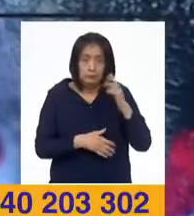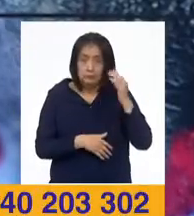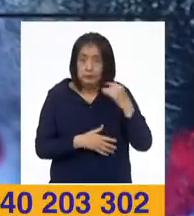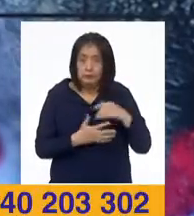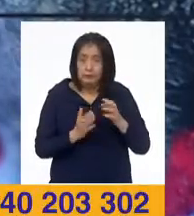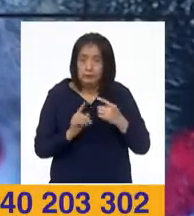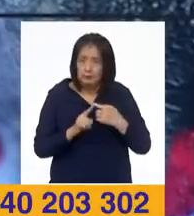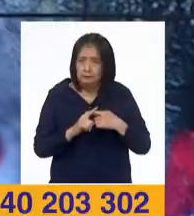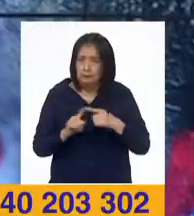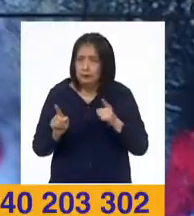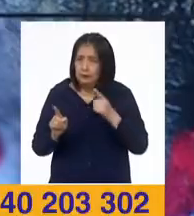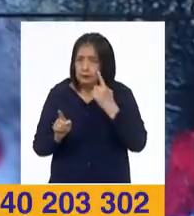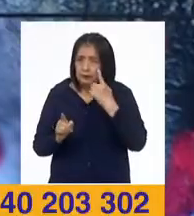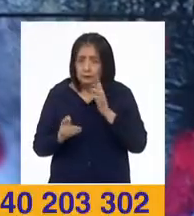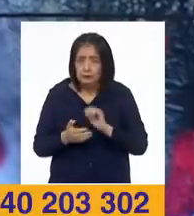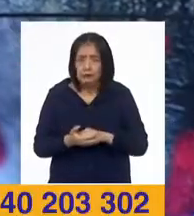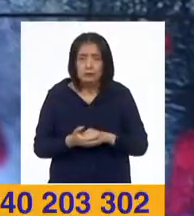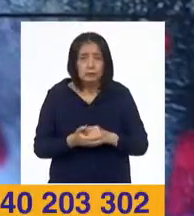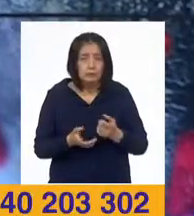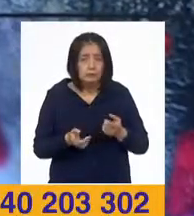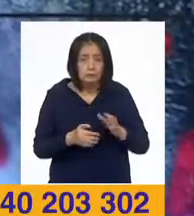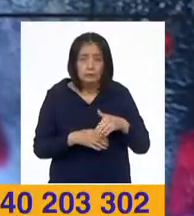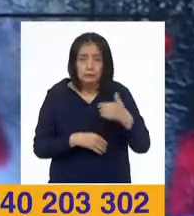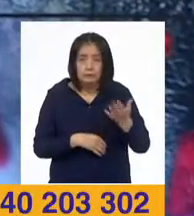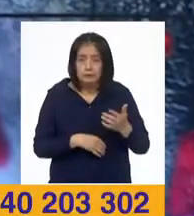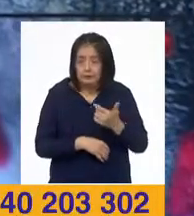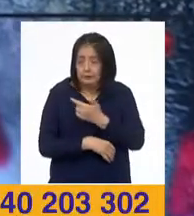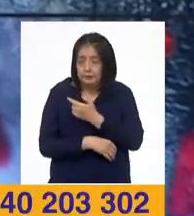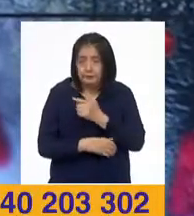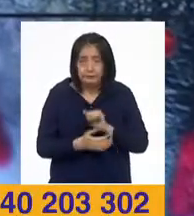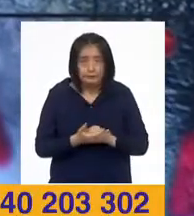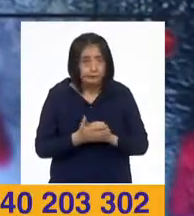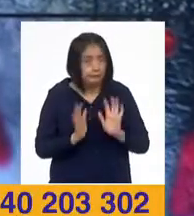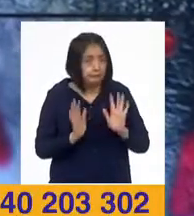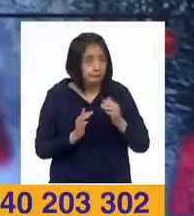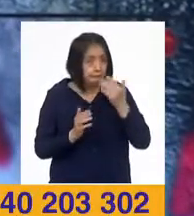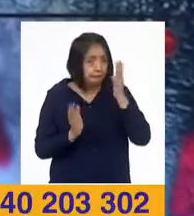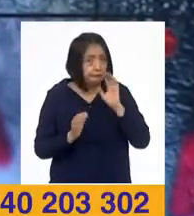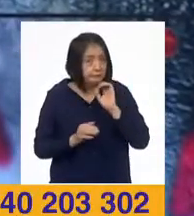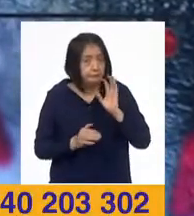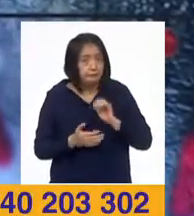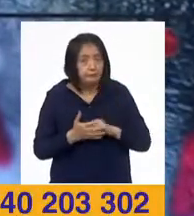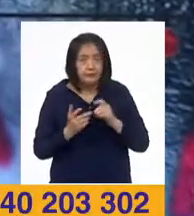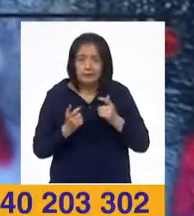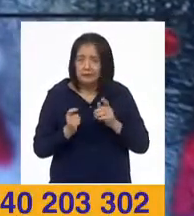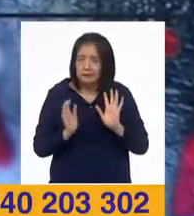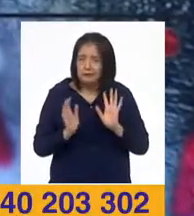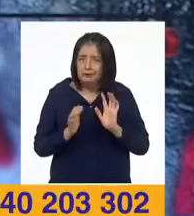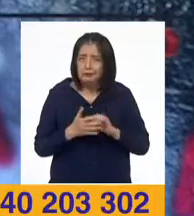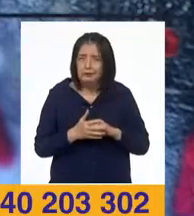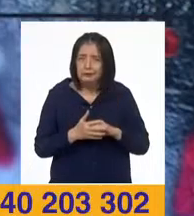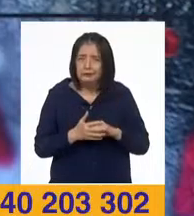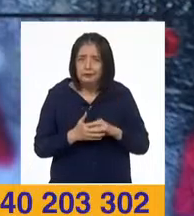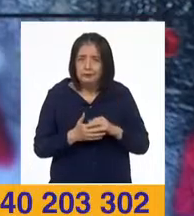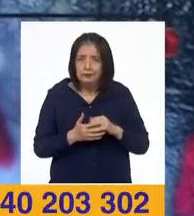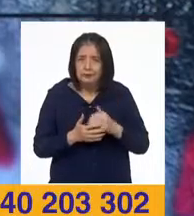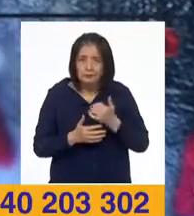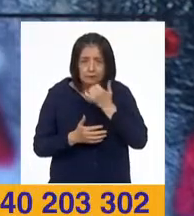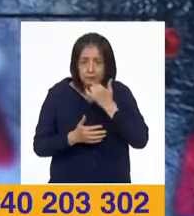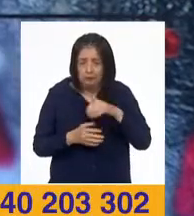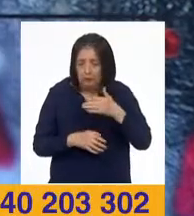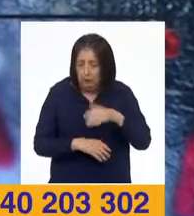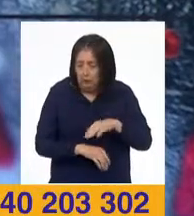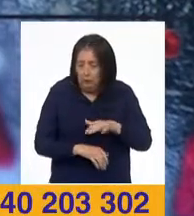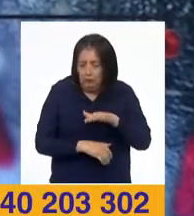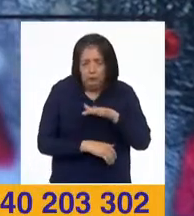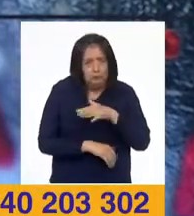experimentan reacciones diferentes a los hombres después de recibir las vacunas. Aunque no se ha confirmado que se trate de efectos secundarios, estos